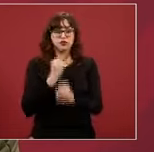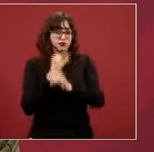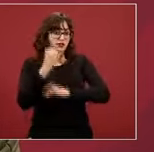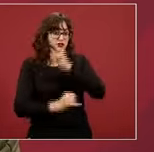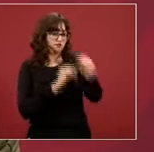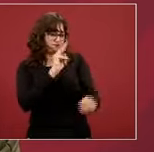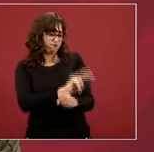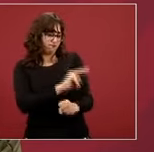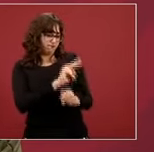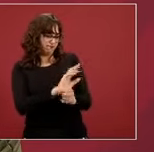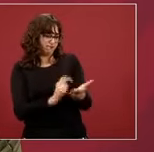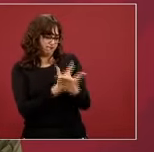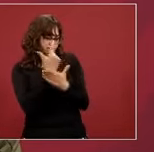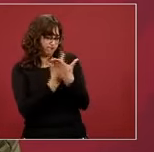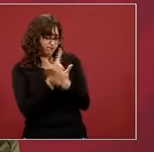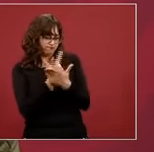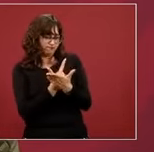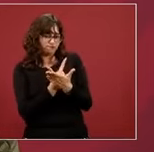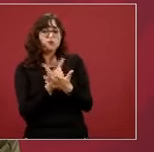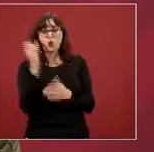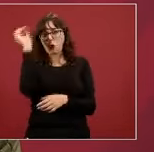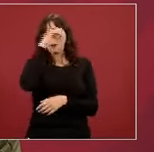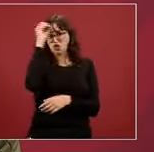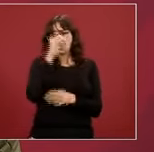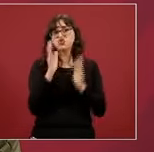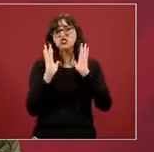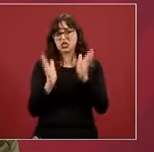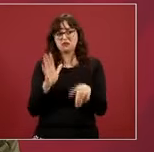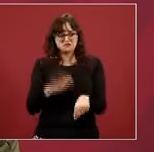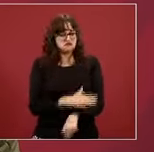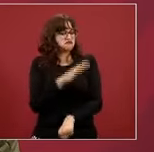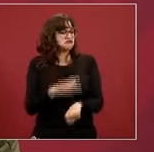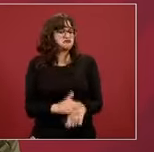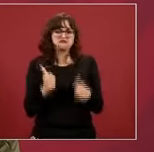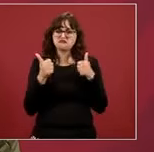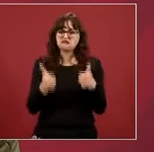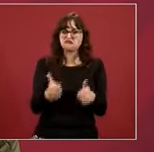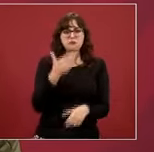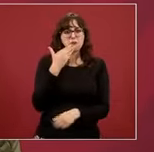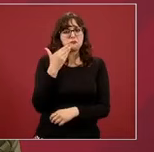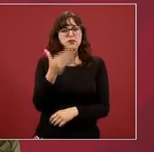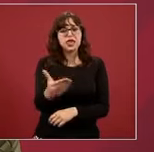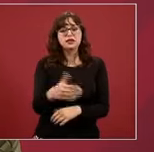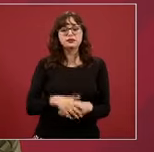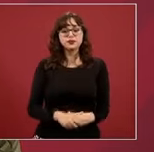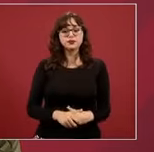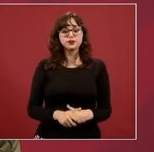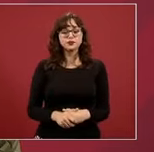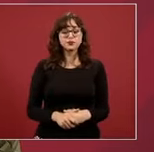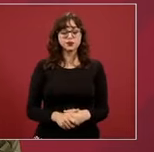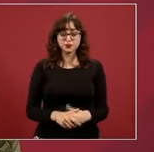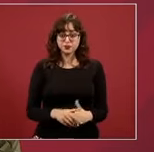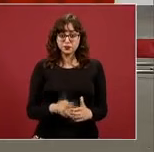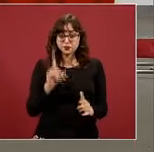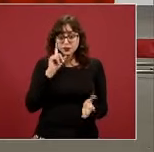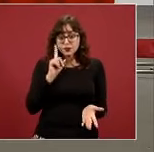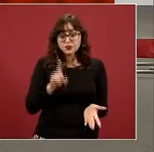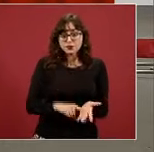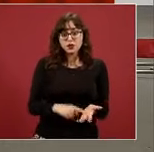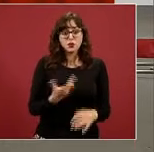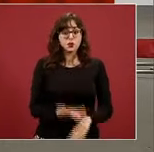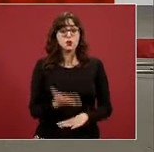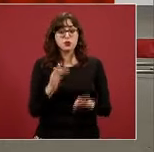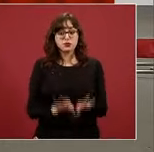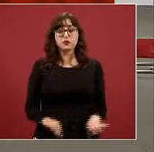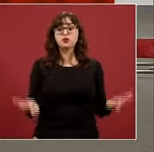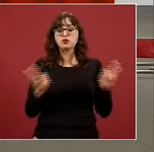internacional que pues vio bien el ejercicio de los recursos. Creo que es importante